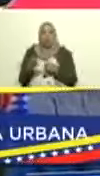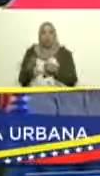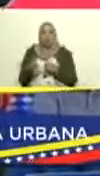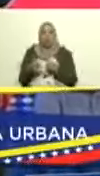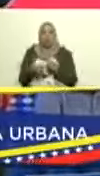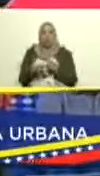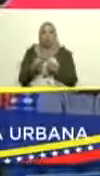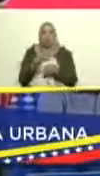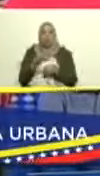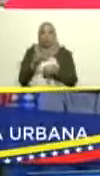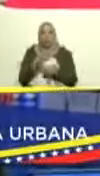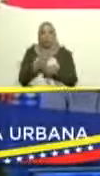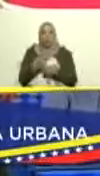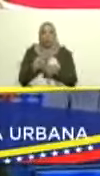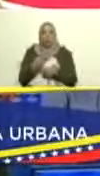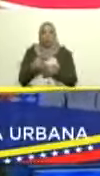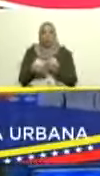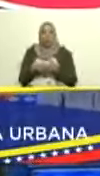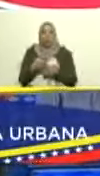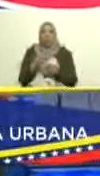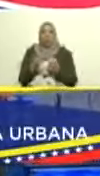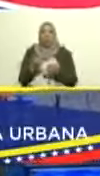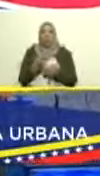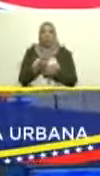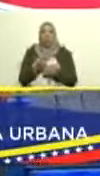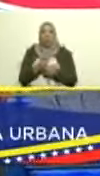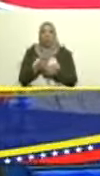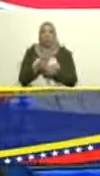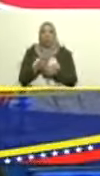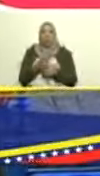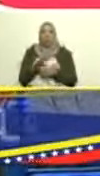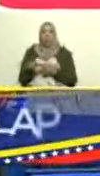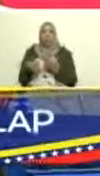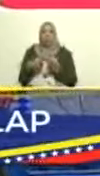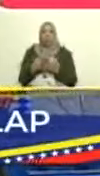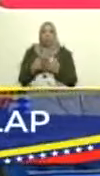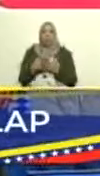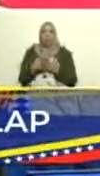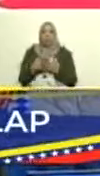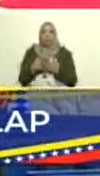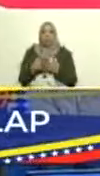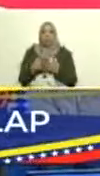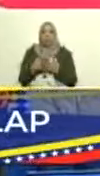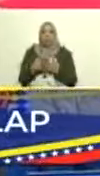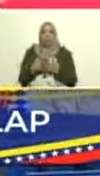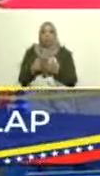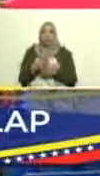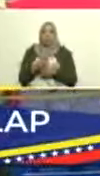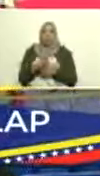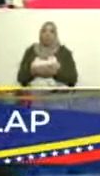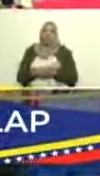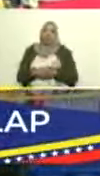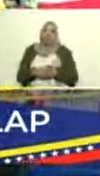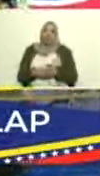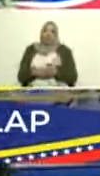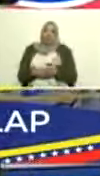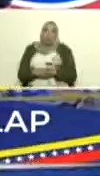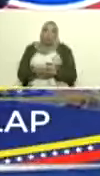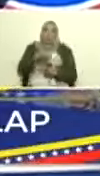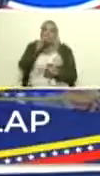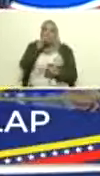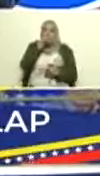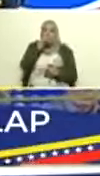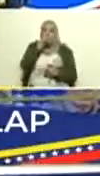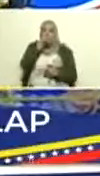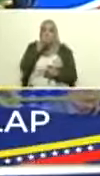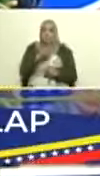el piso climático de la zona, es decir, depende por estado. De la zona, viene la bolsita con sus semillas con de apoyo. Su semilla. Pero